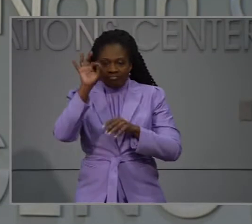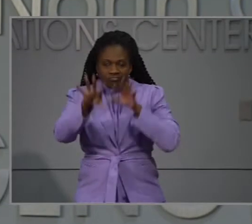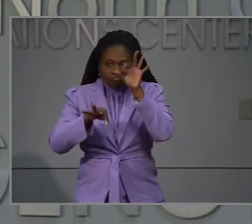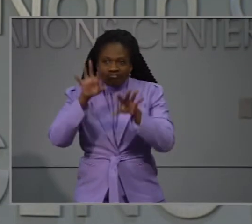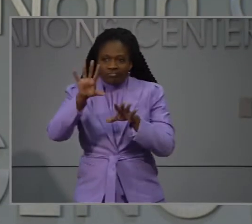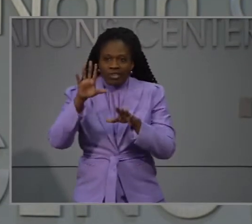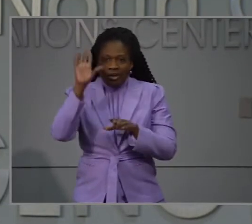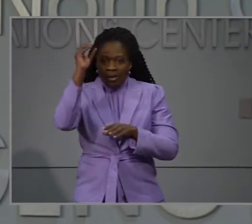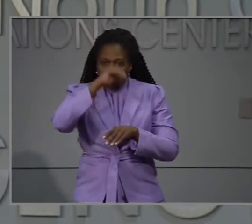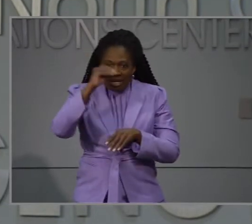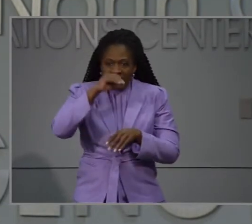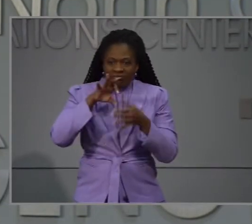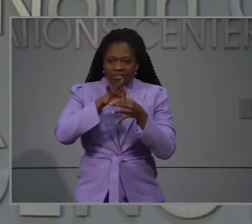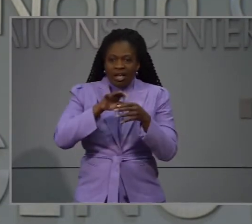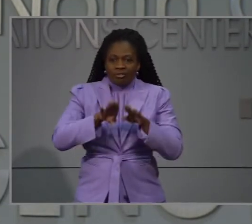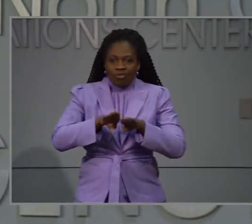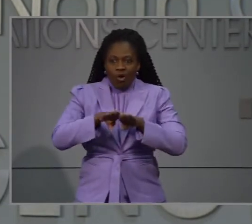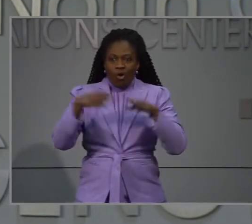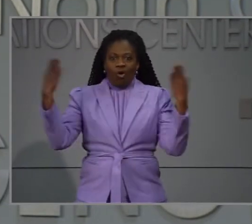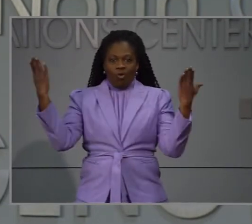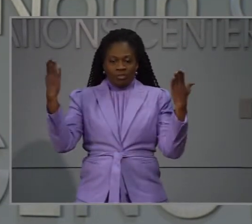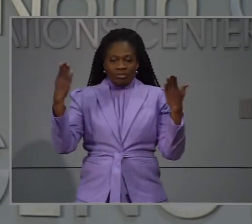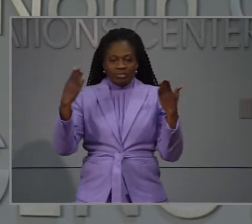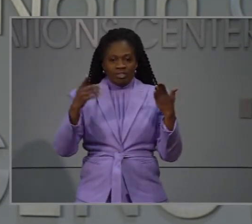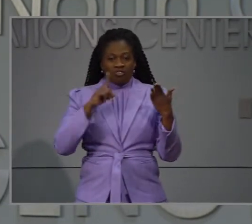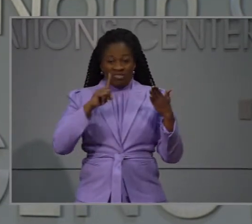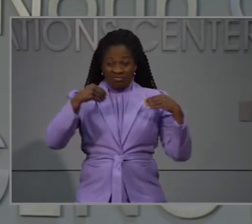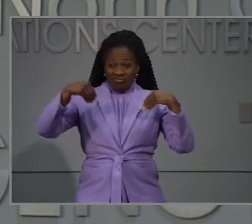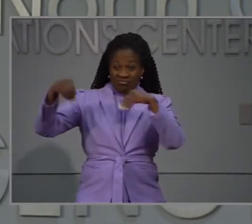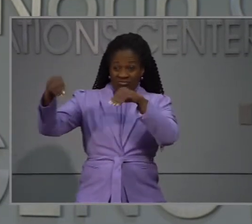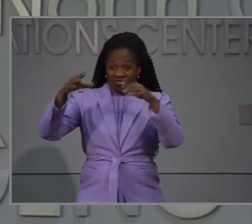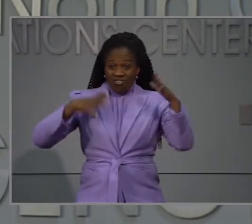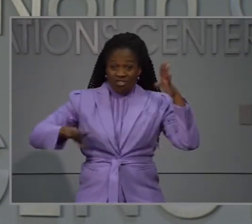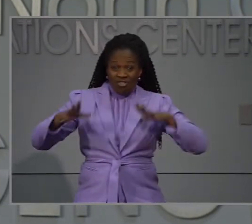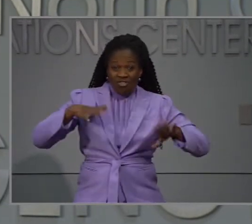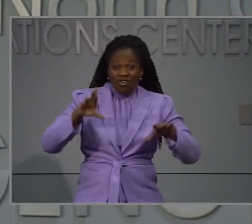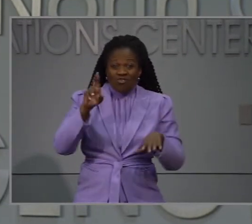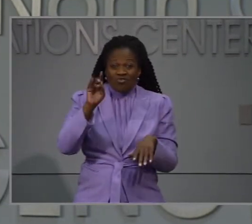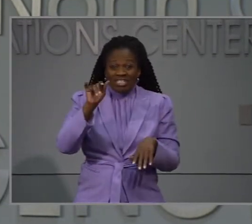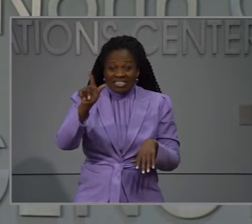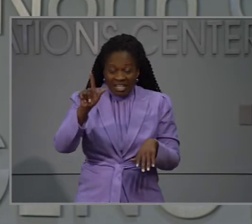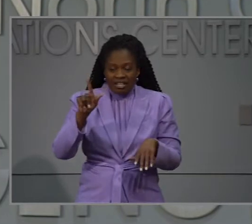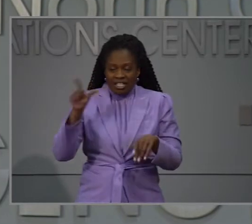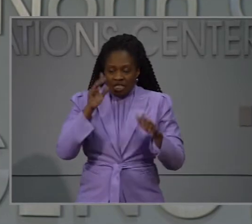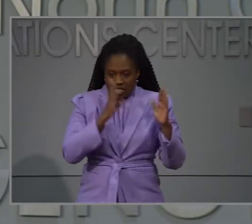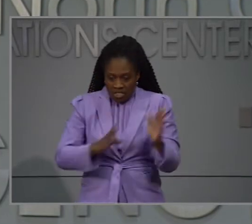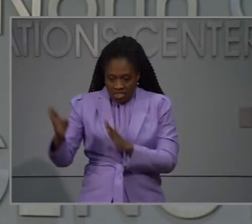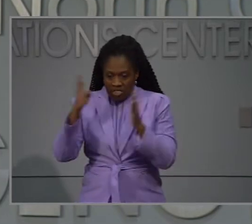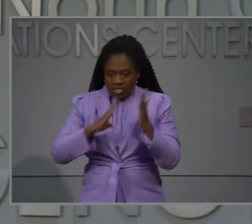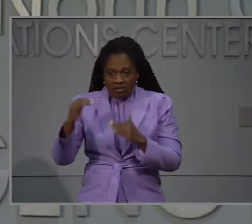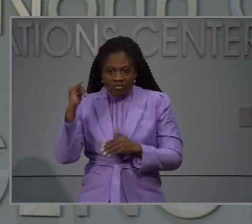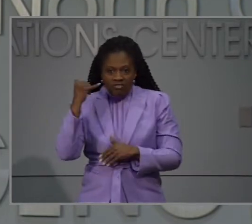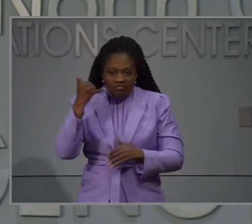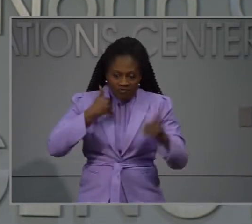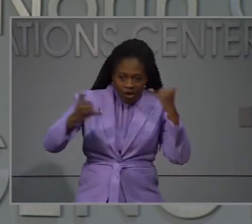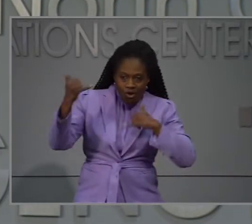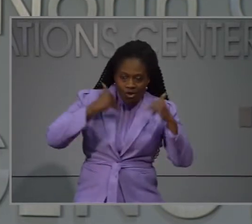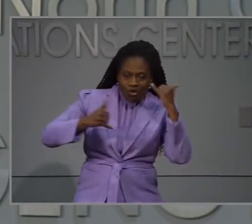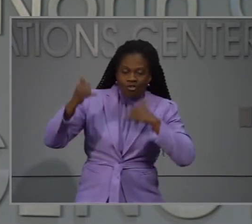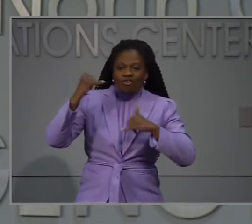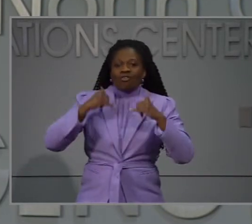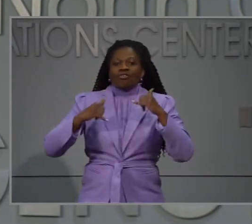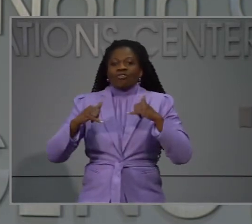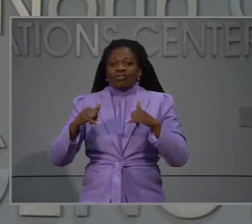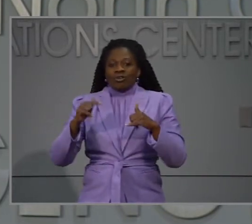sus opiniones acerca de cómo abrir la economía en particular la asociación de comercios y